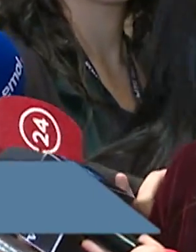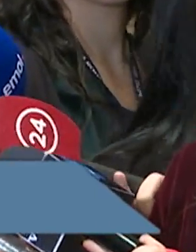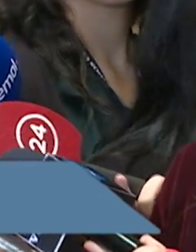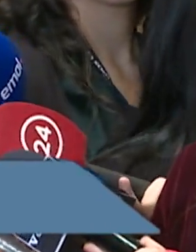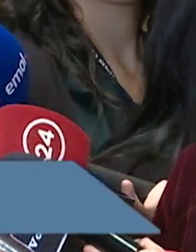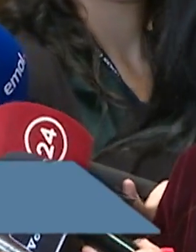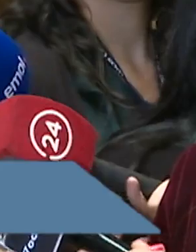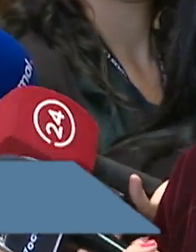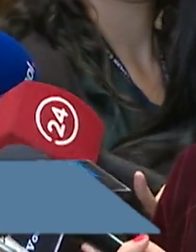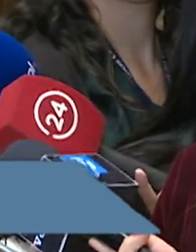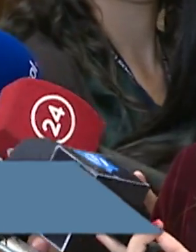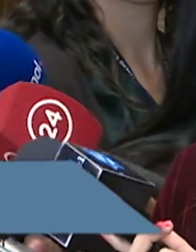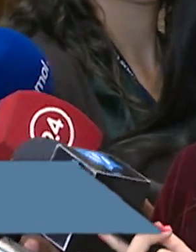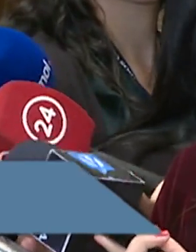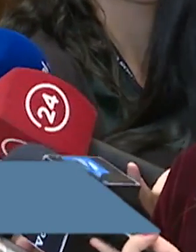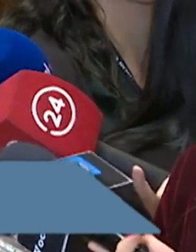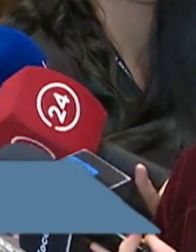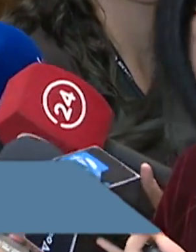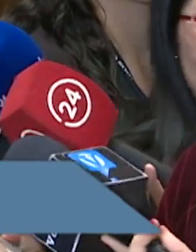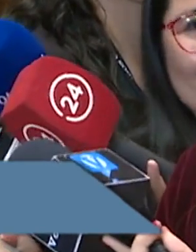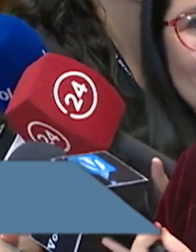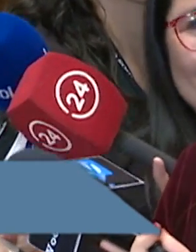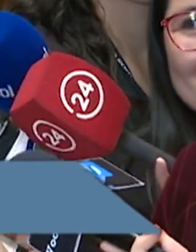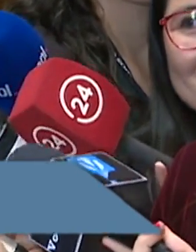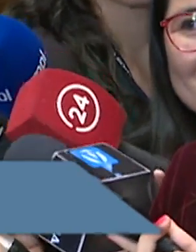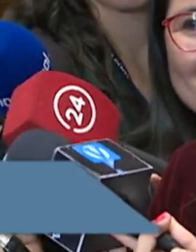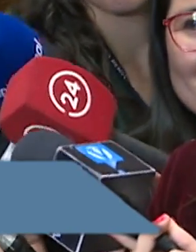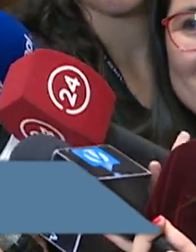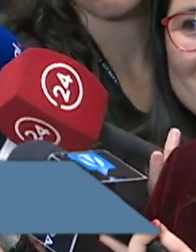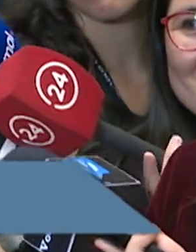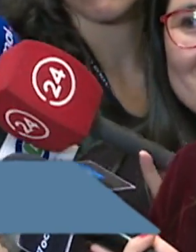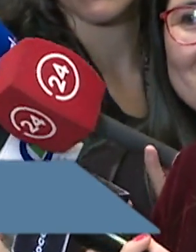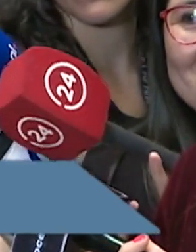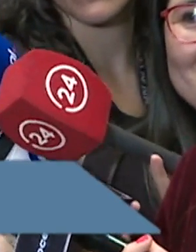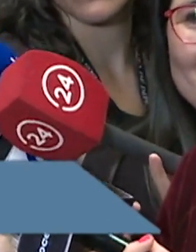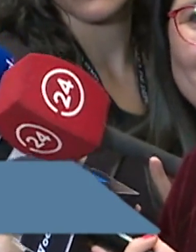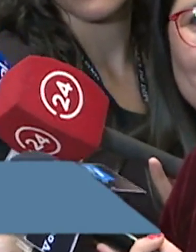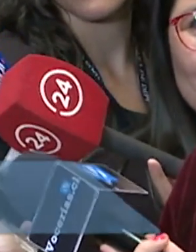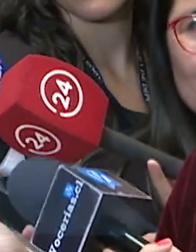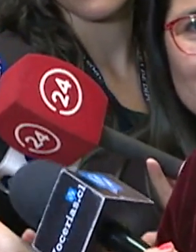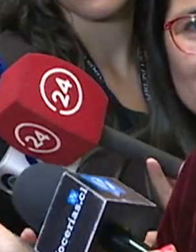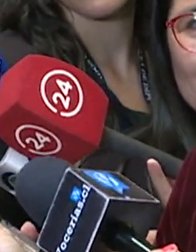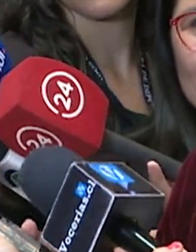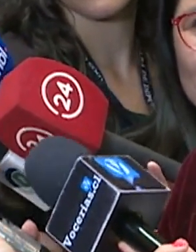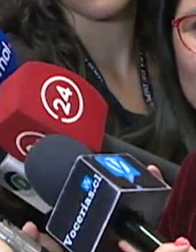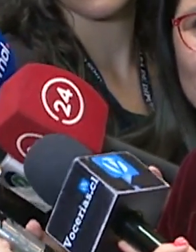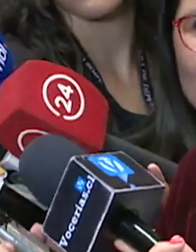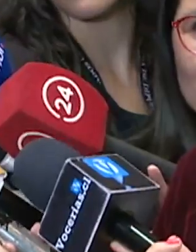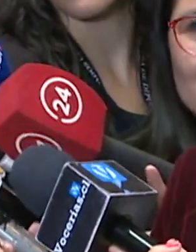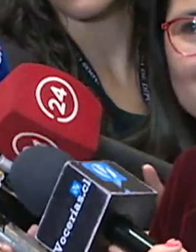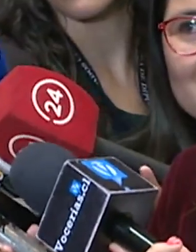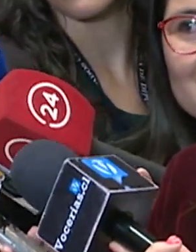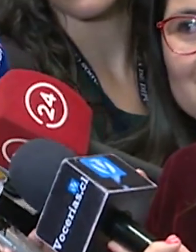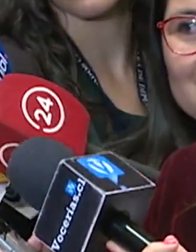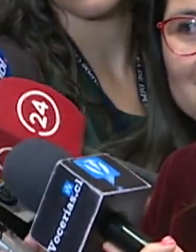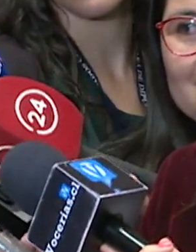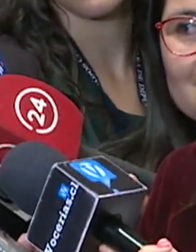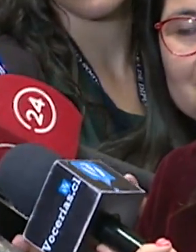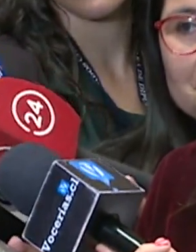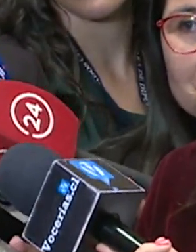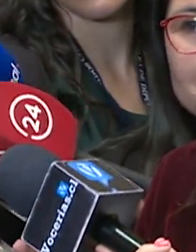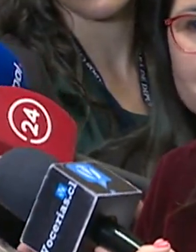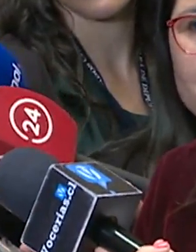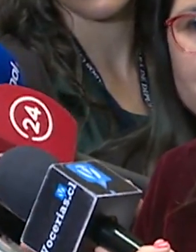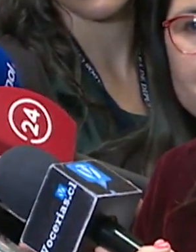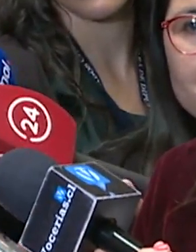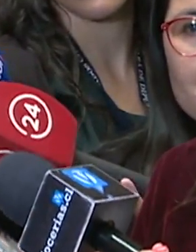responder por todos los robos cuando se produce un robo al interior y no queda ninguna duda en la legislación que se está aplicando hoy día de que